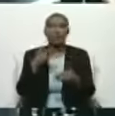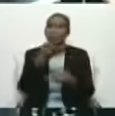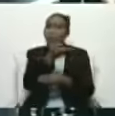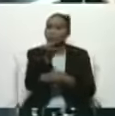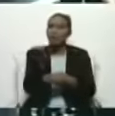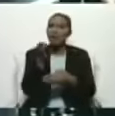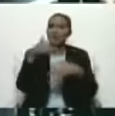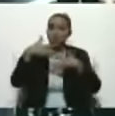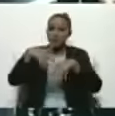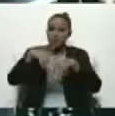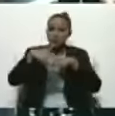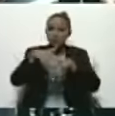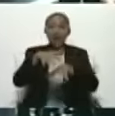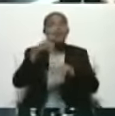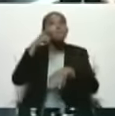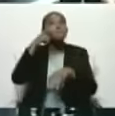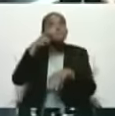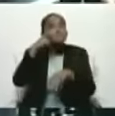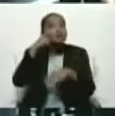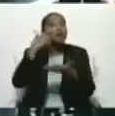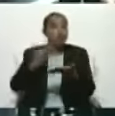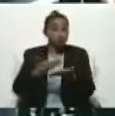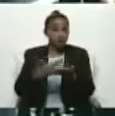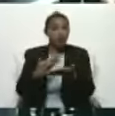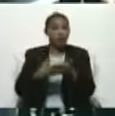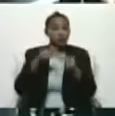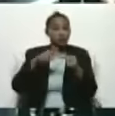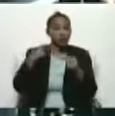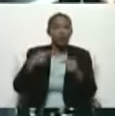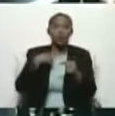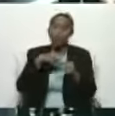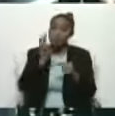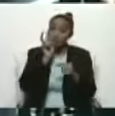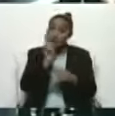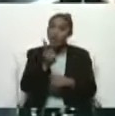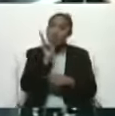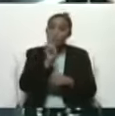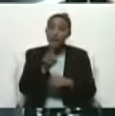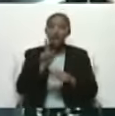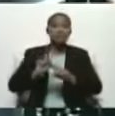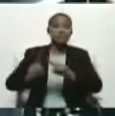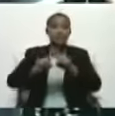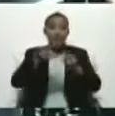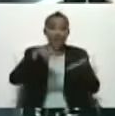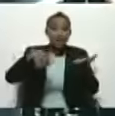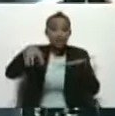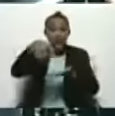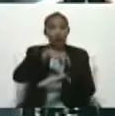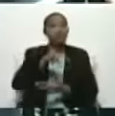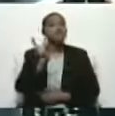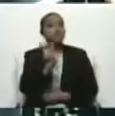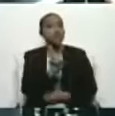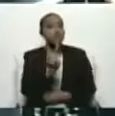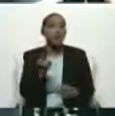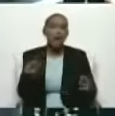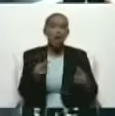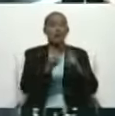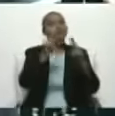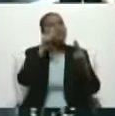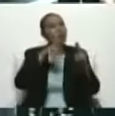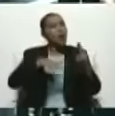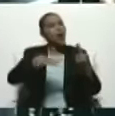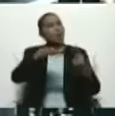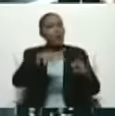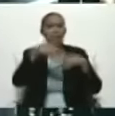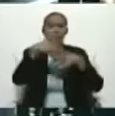usted personalmente prácticamente lo vemos todos los días en diferentes lugares del país. ¿Qué se están encontrando en ese punto? ¿Por